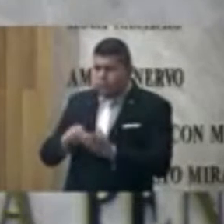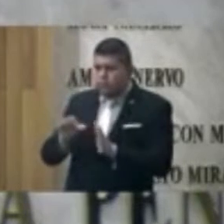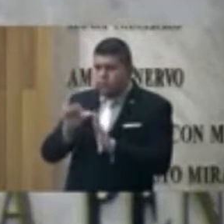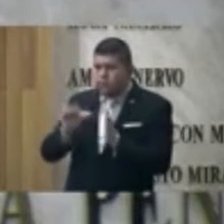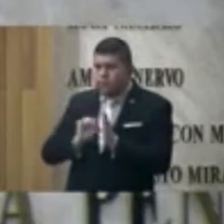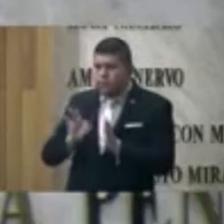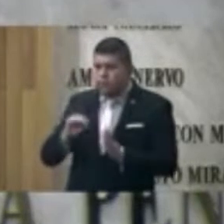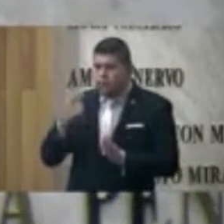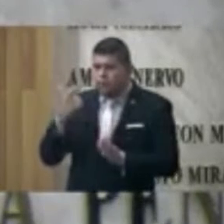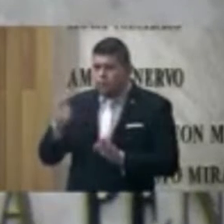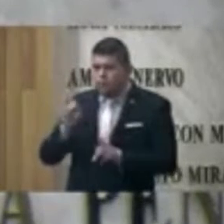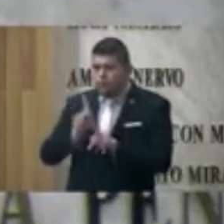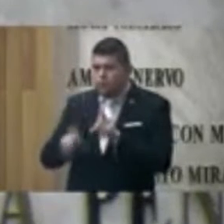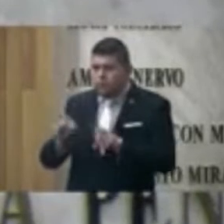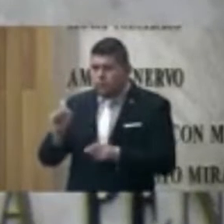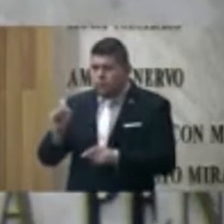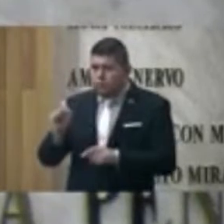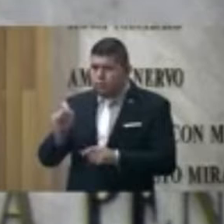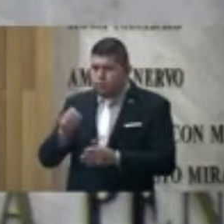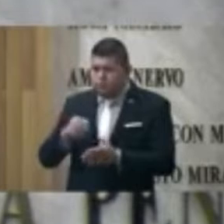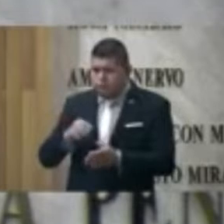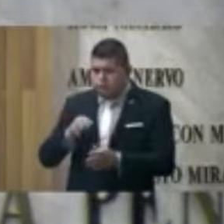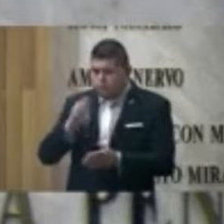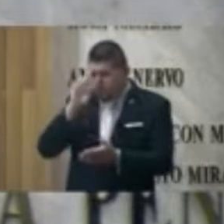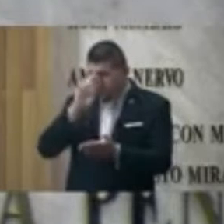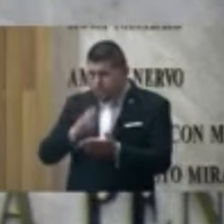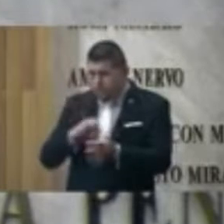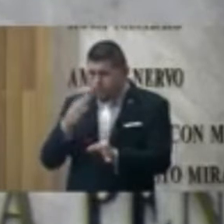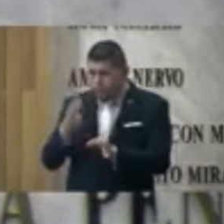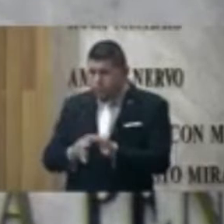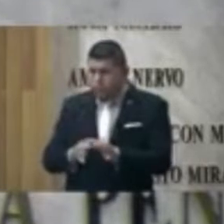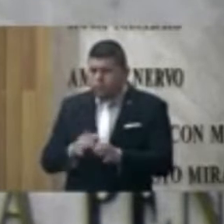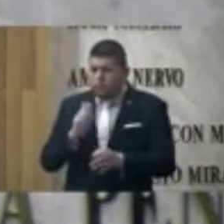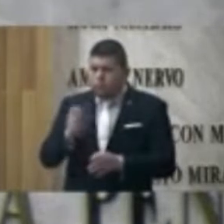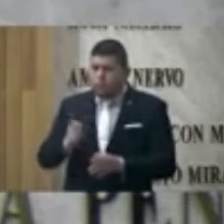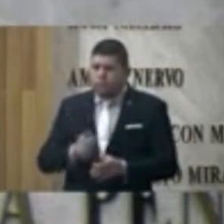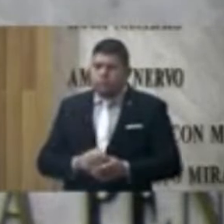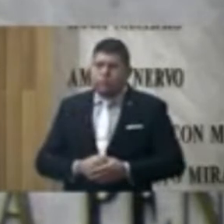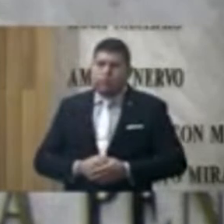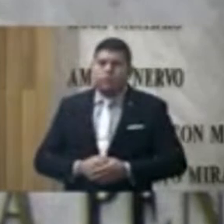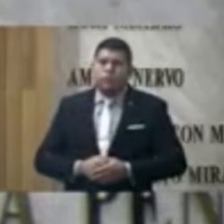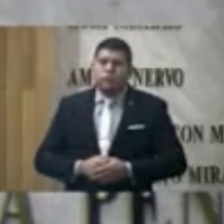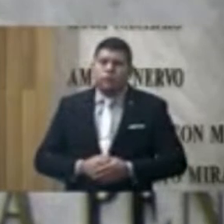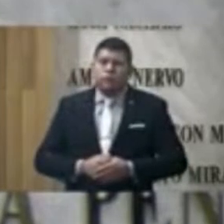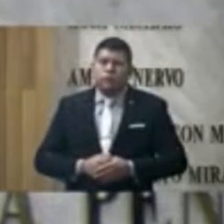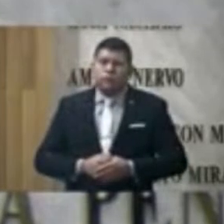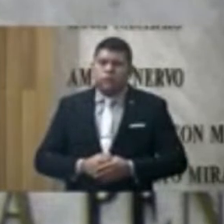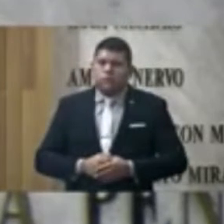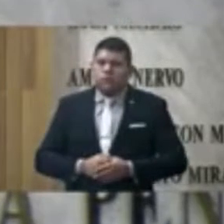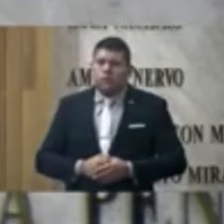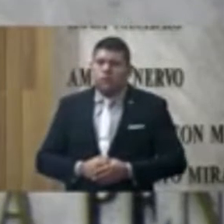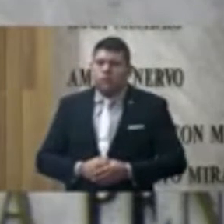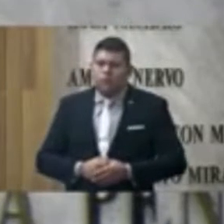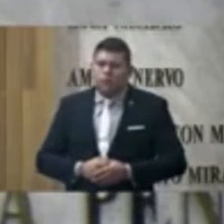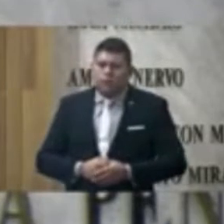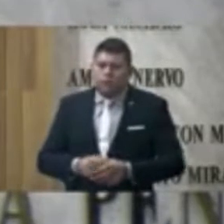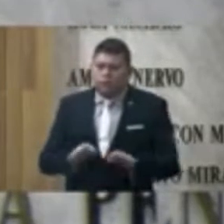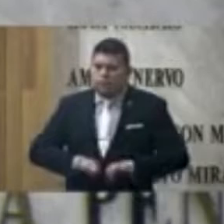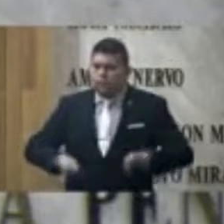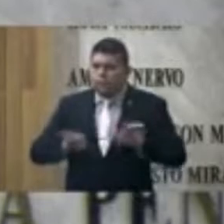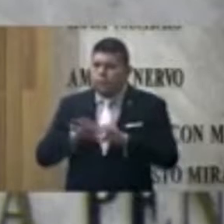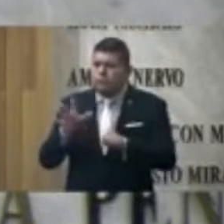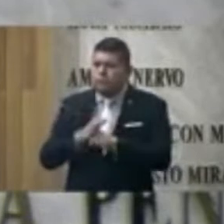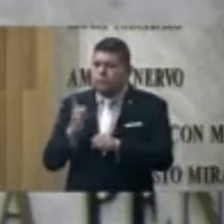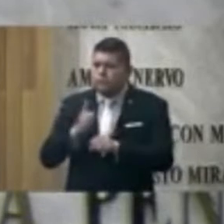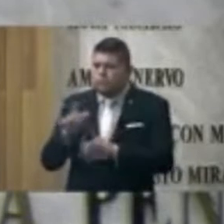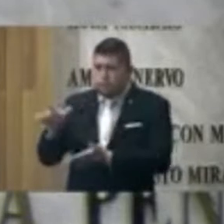47, fracción 20 de la Constitución de Nayarit. Su importancia, entonces, radica que a través